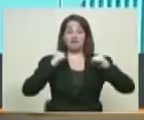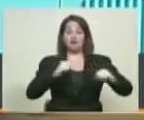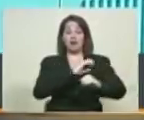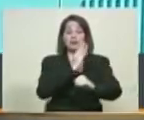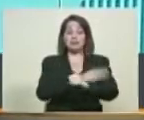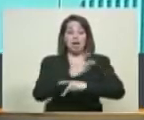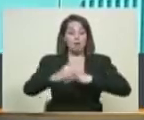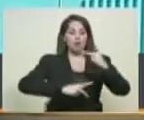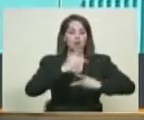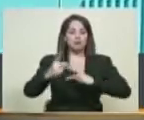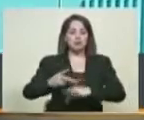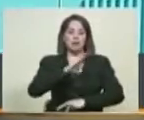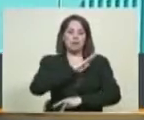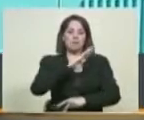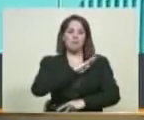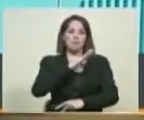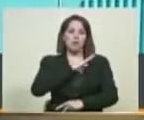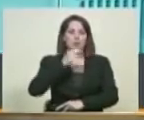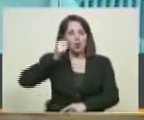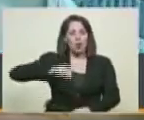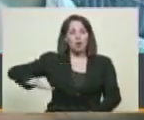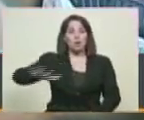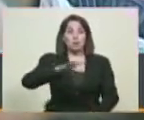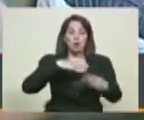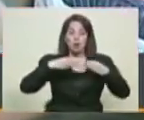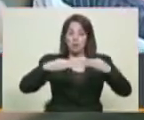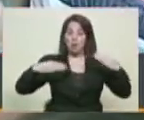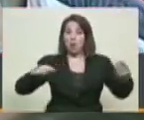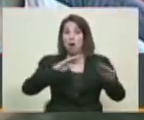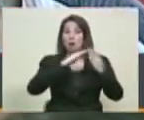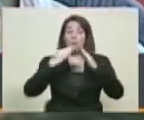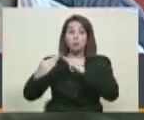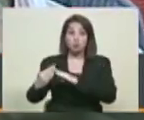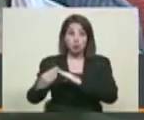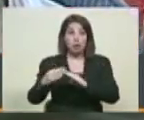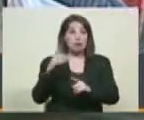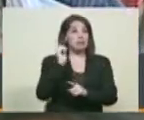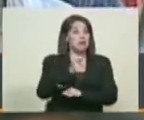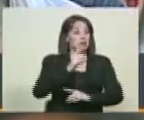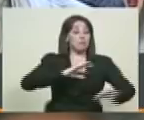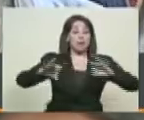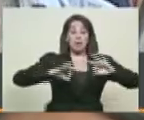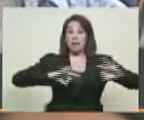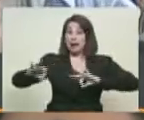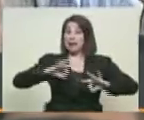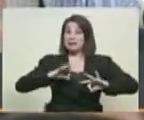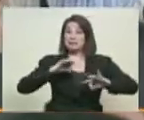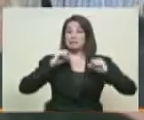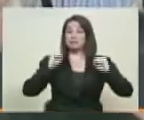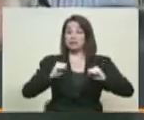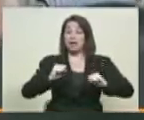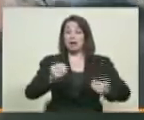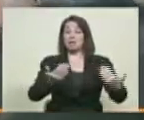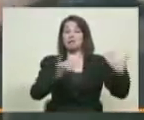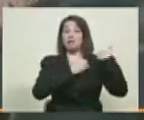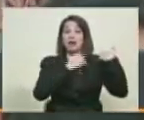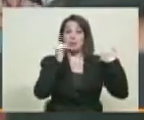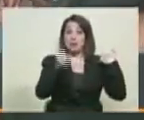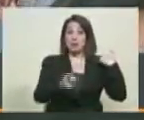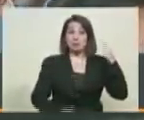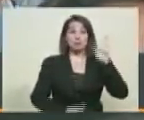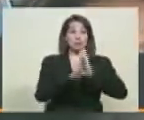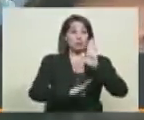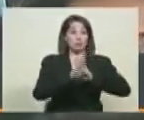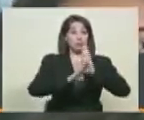poder popular. Así que el poder popular, el poder comunal en Venezuela, a prepararse que vienen grandes tareas para el crecimiento,